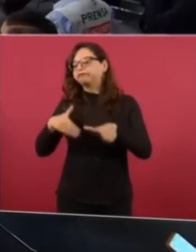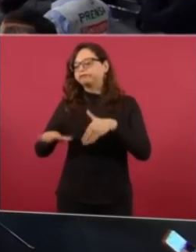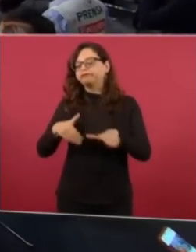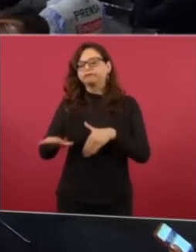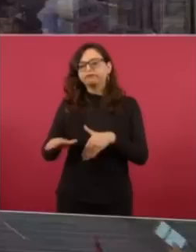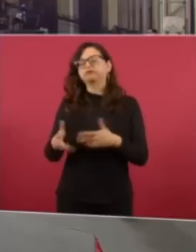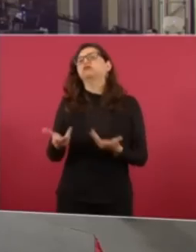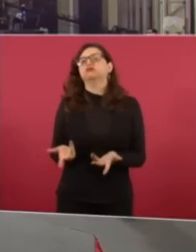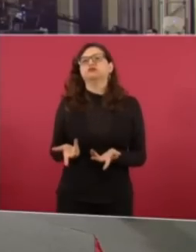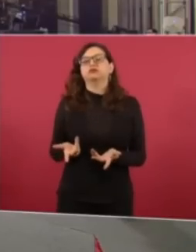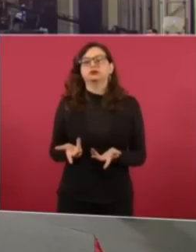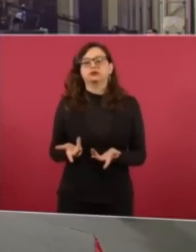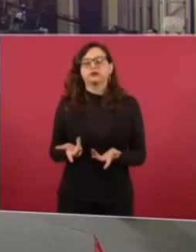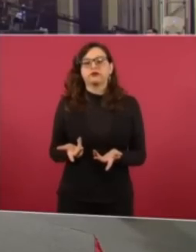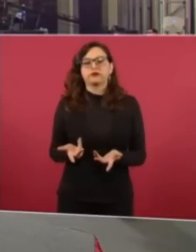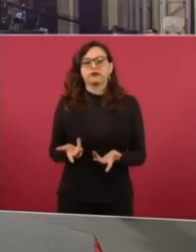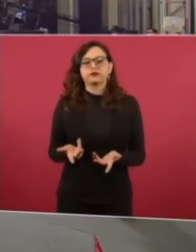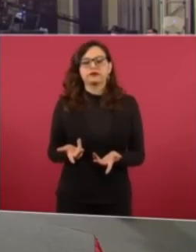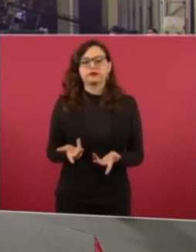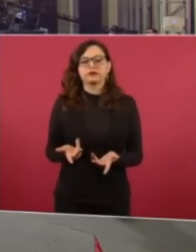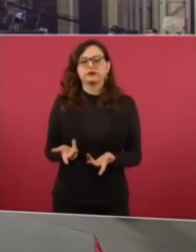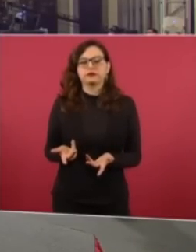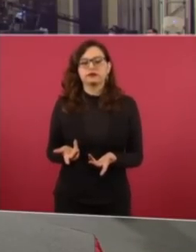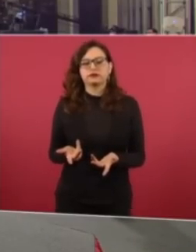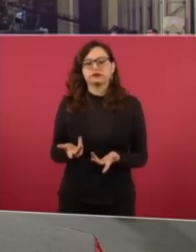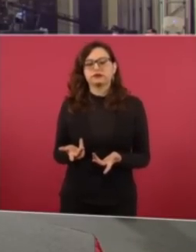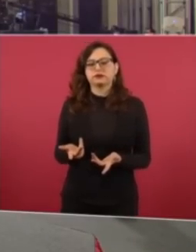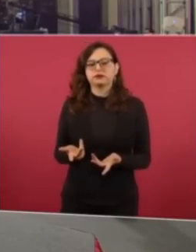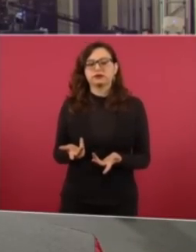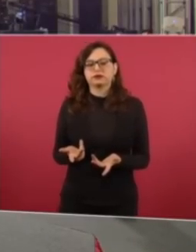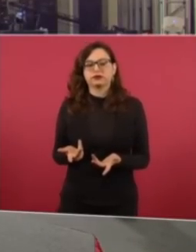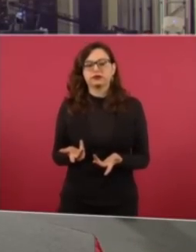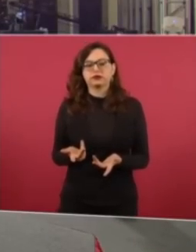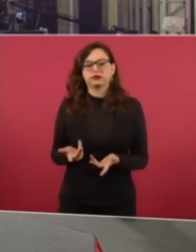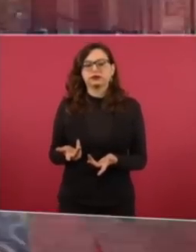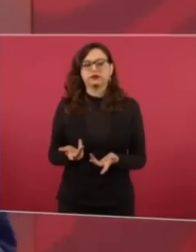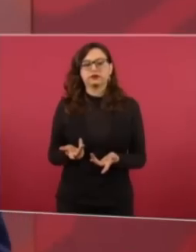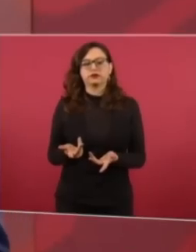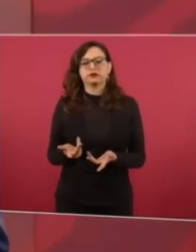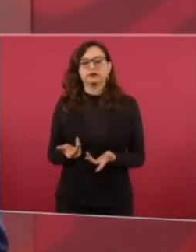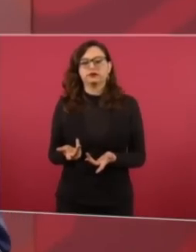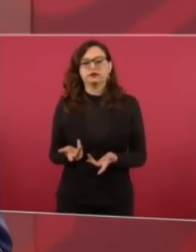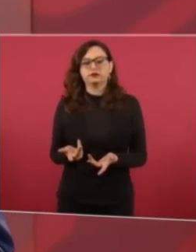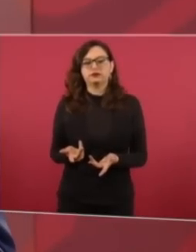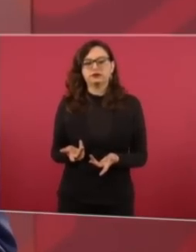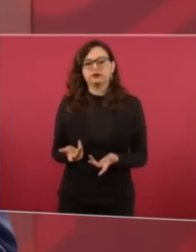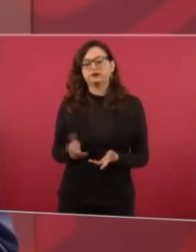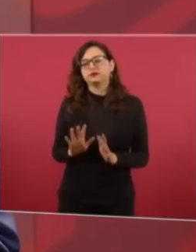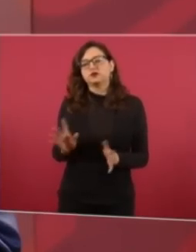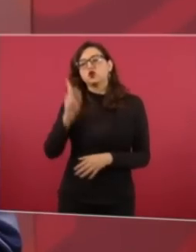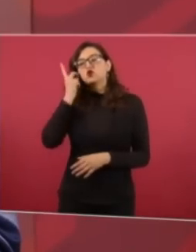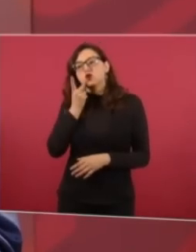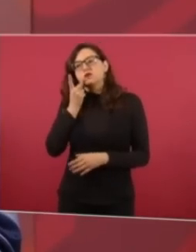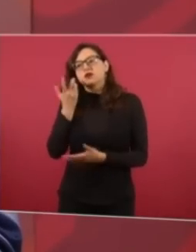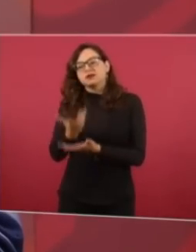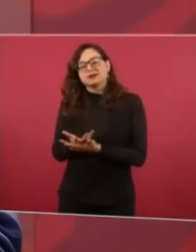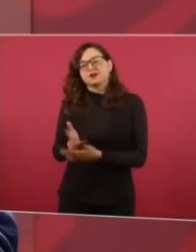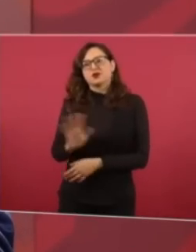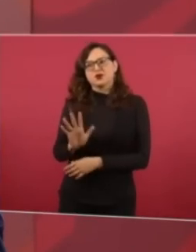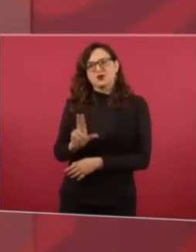la comida y pues hay que tener la disciplina de ya no estén dormir la siesta